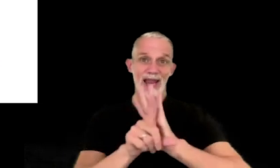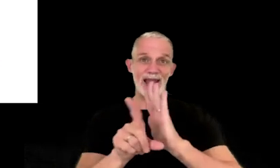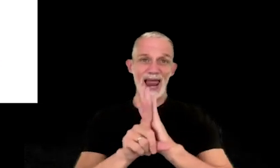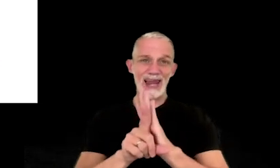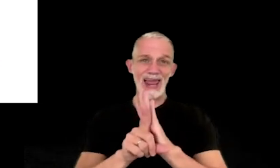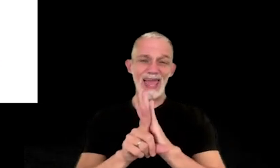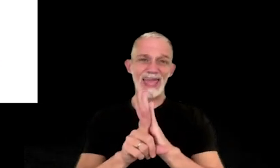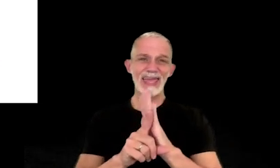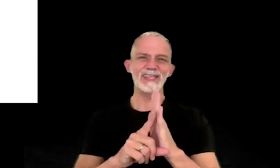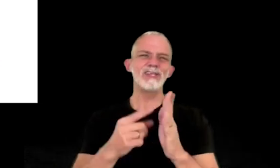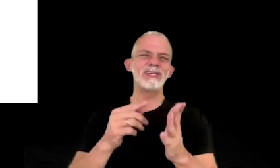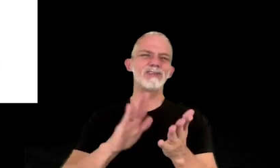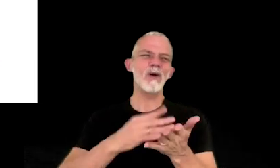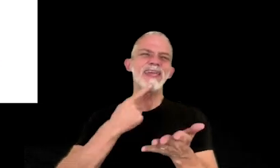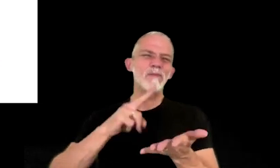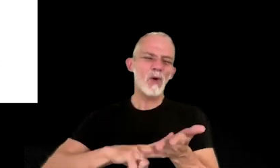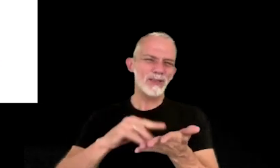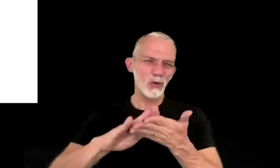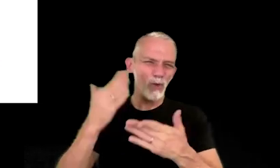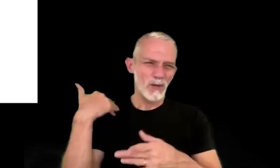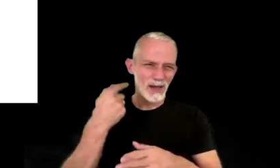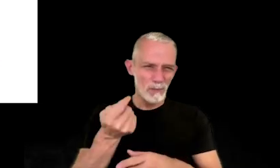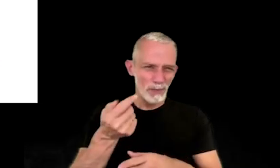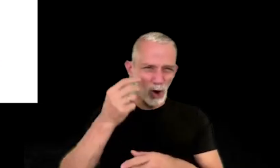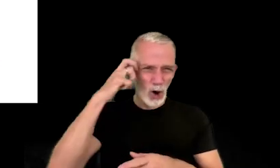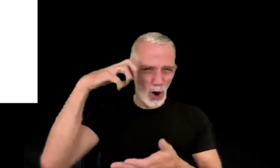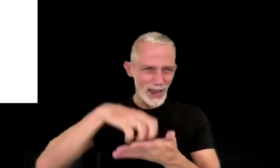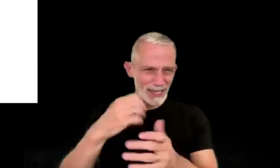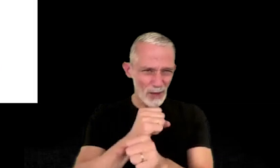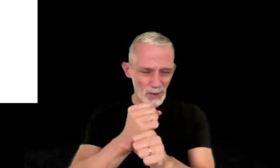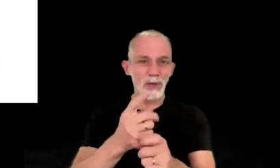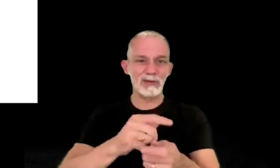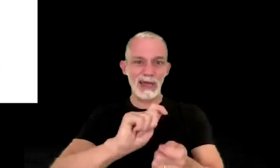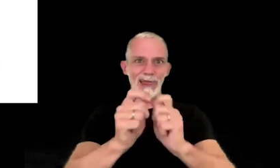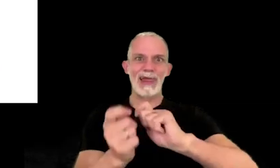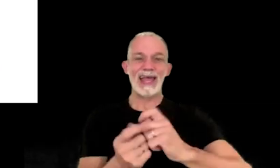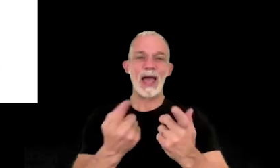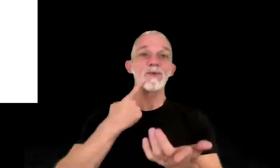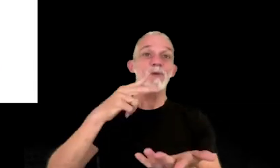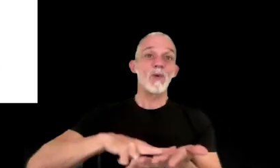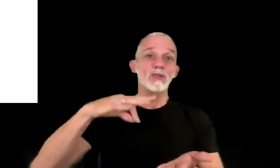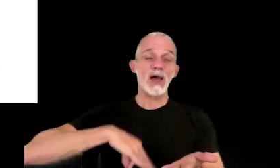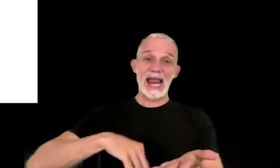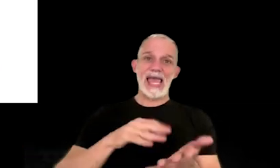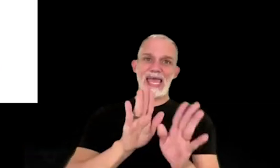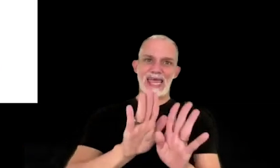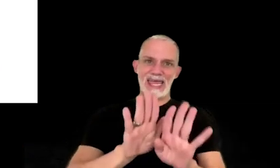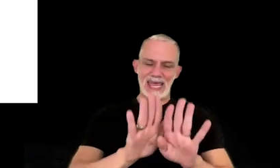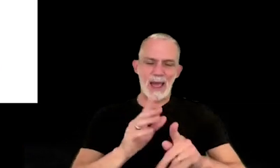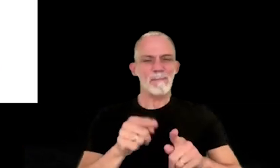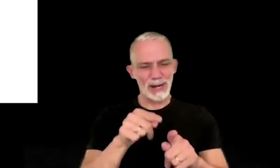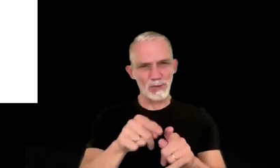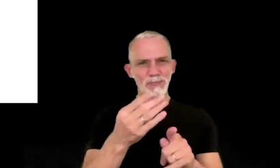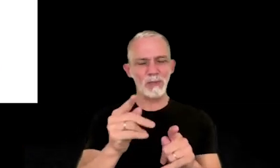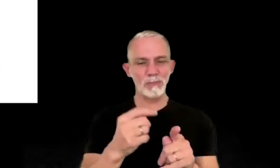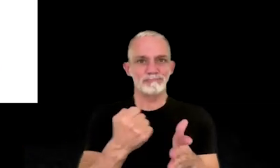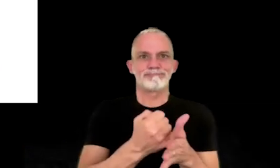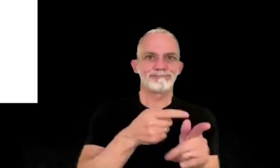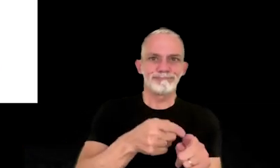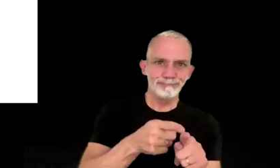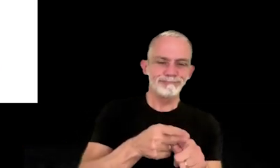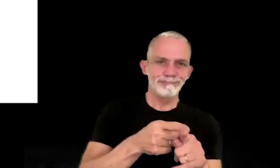medidas fiscales, donde algunas reformas de impuesto a las ganancias van a impactar en